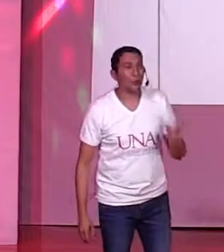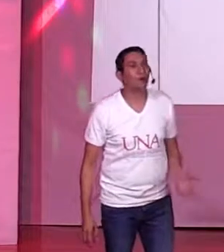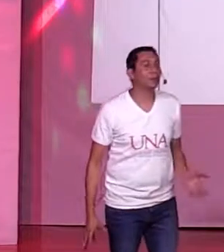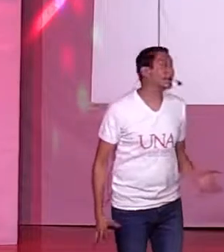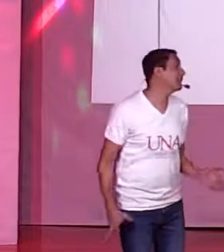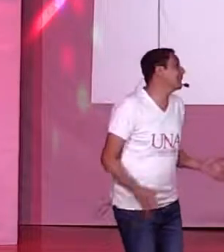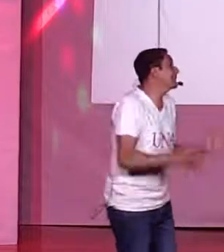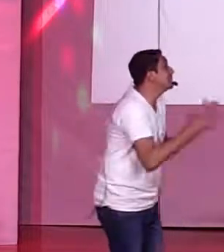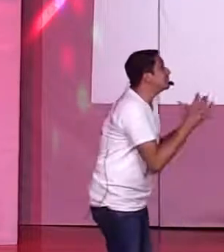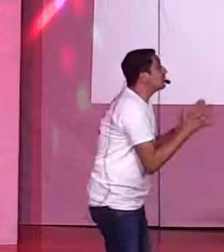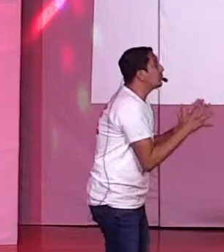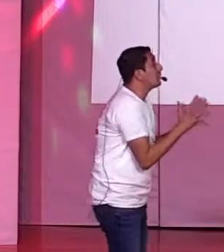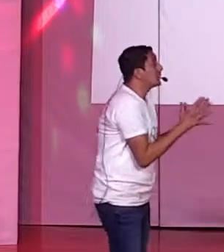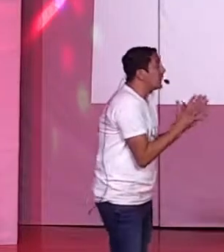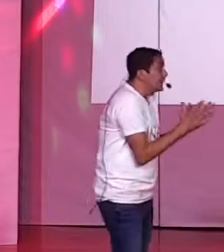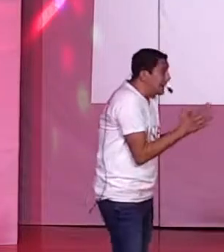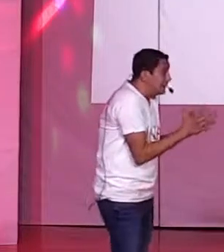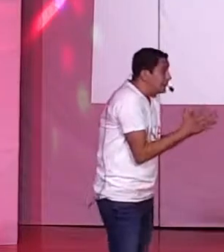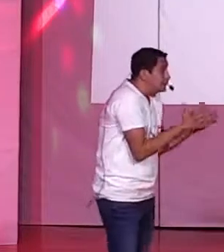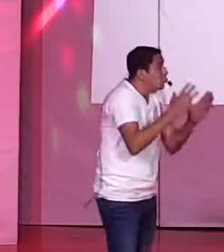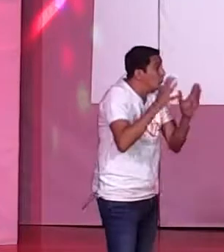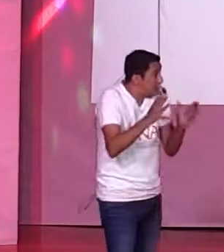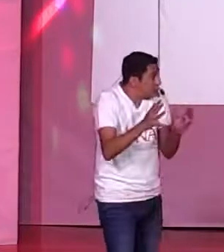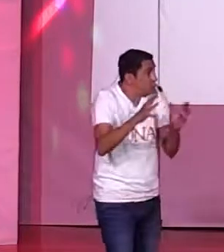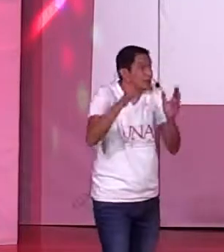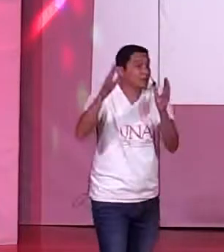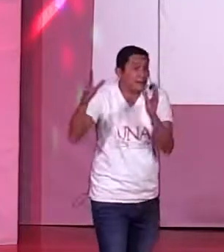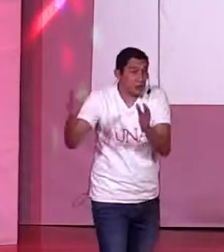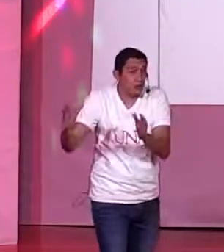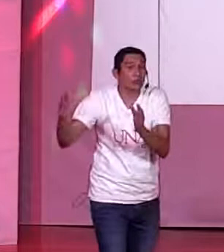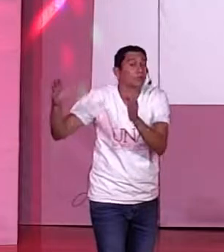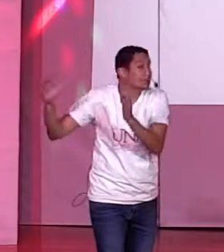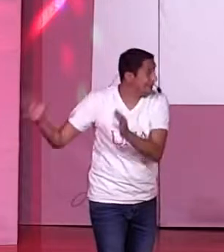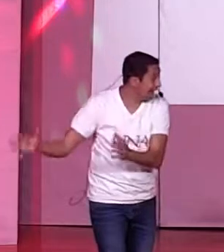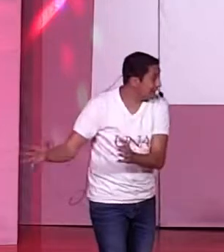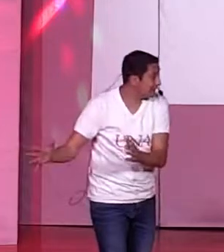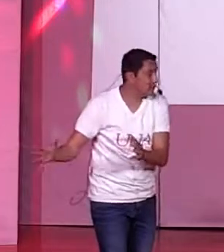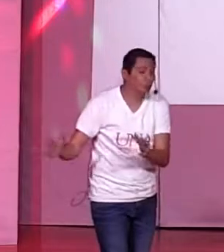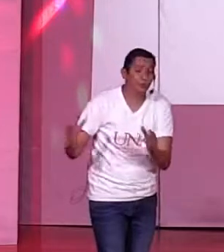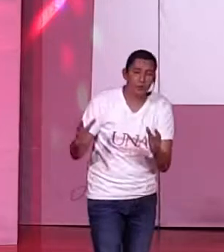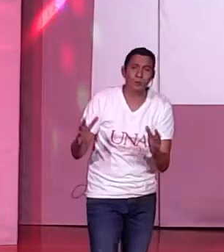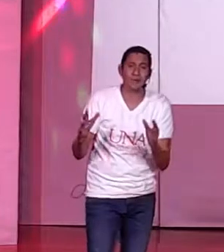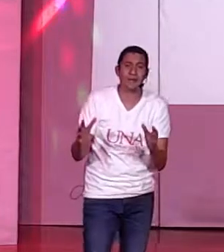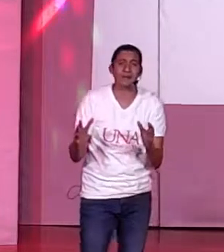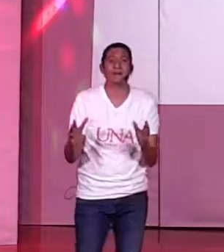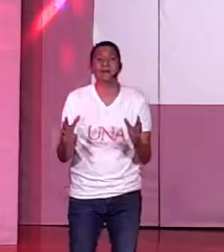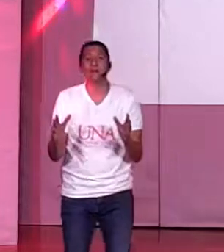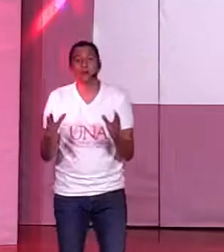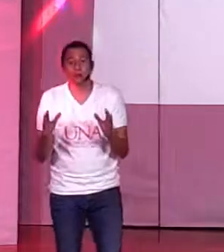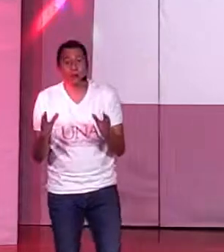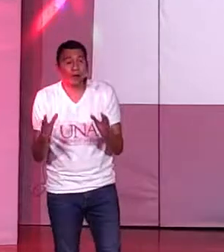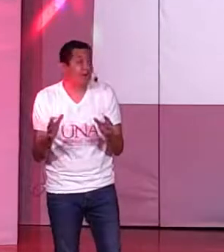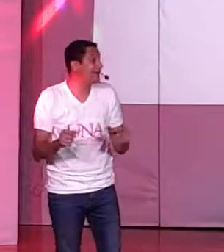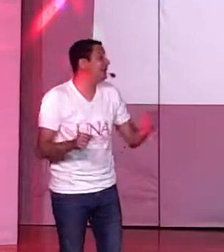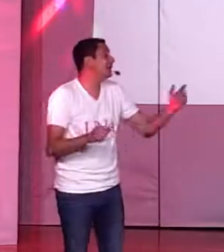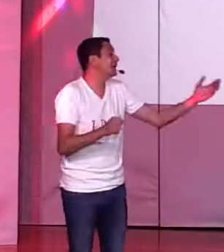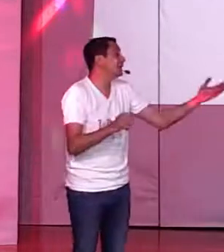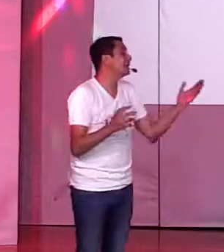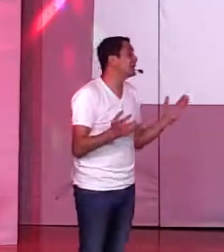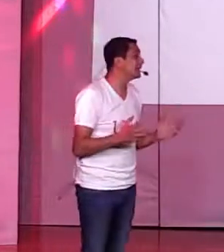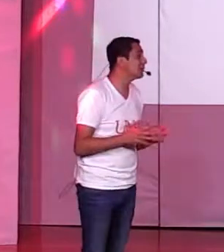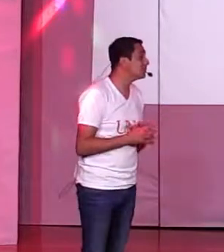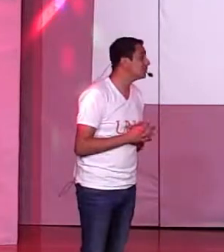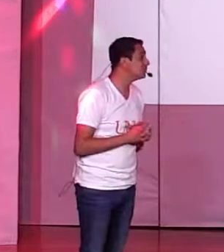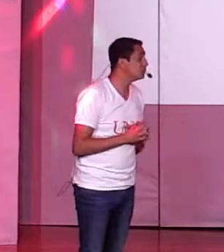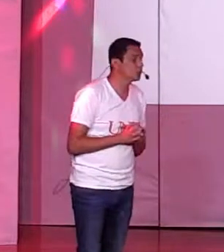y financiero. Opa, el registro, yo puedo, ¿verdad?, adquirir documentos o certificaciones oficiales. Eso. Correcto. Es muy importante. Sí. Solo ahí.